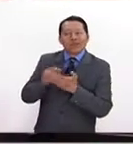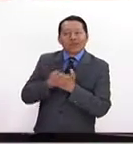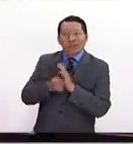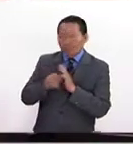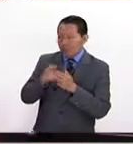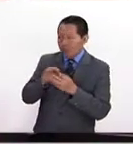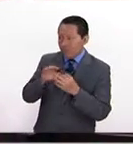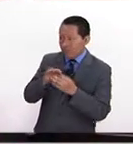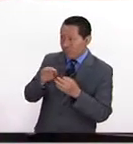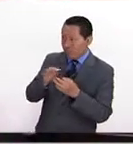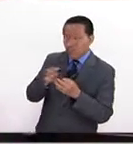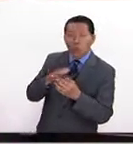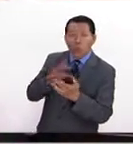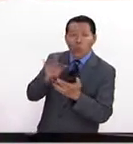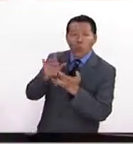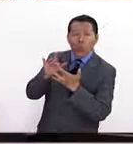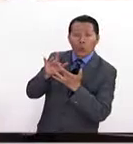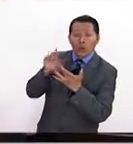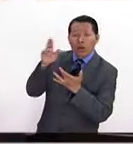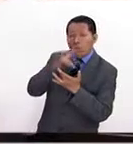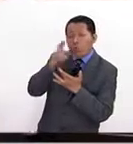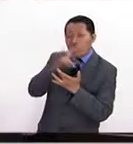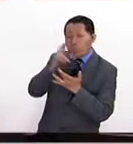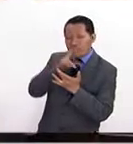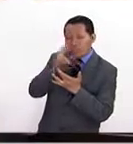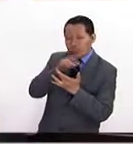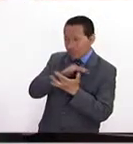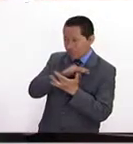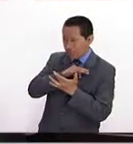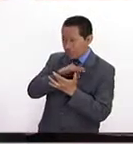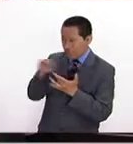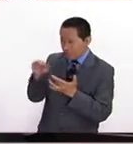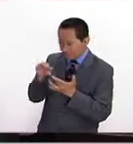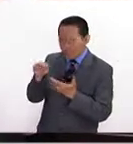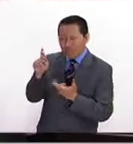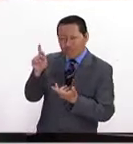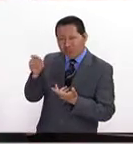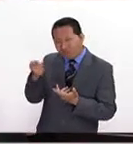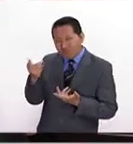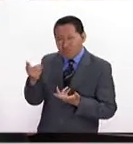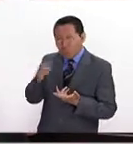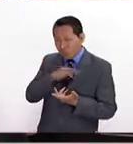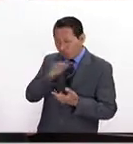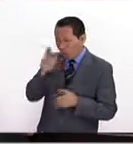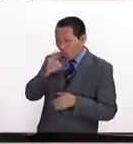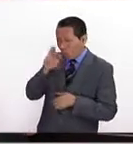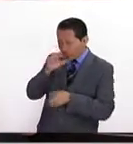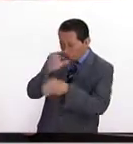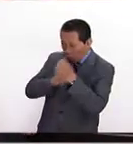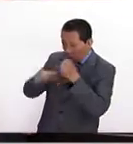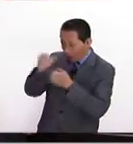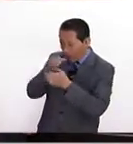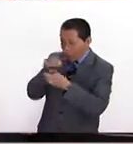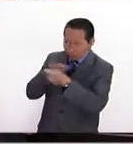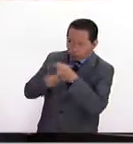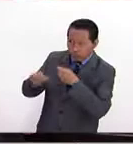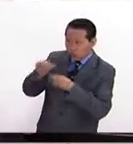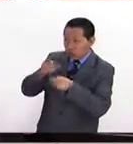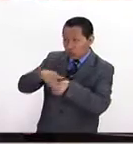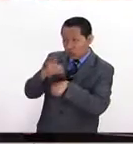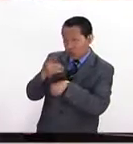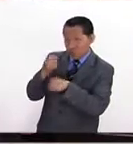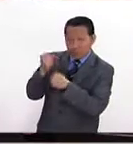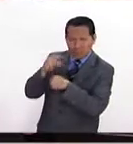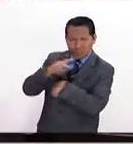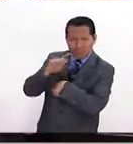tú te acercas con Rusia, ¿qué tan factible es precisamente el intercambio comercial cuando estamos hablando de un país